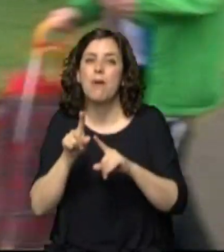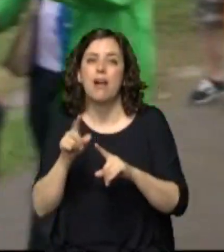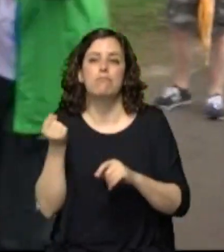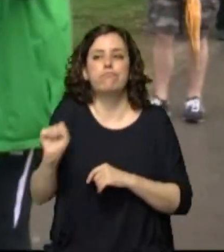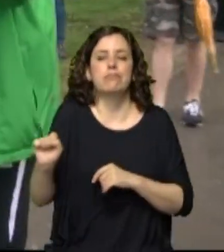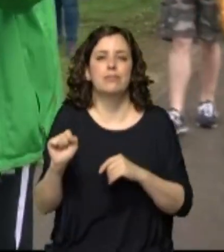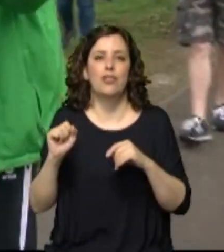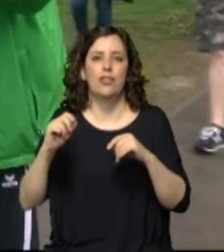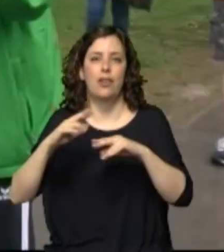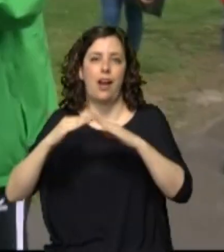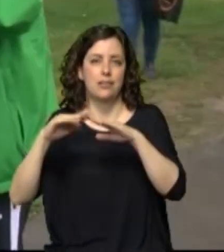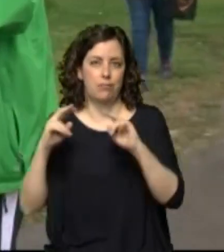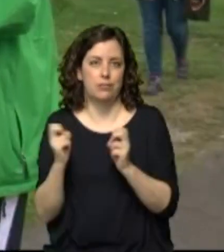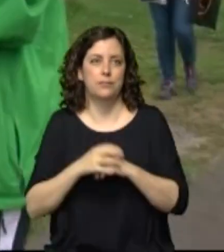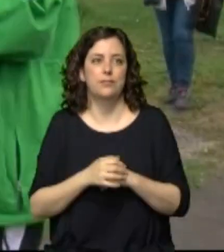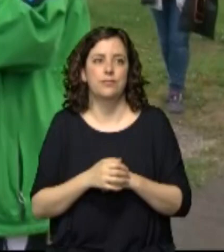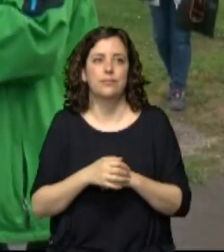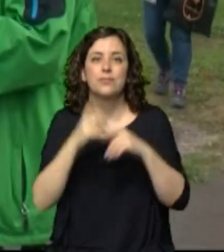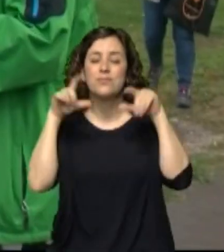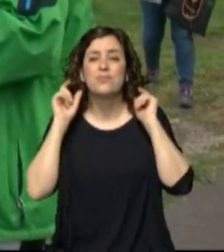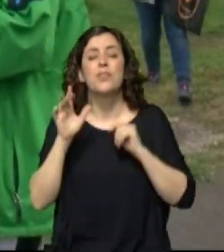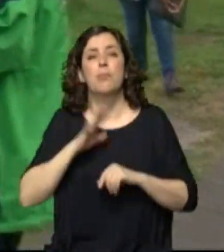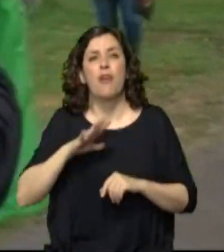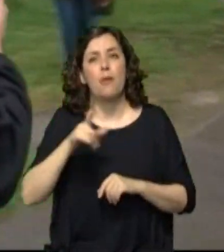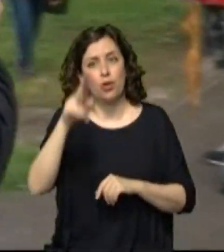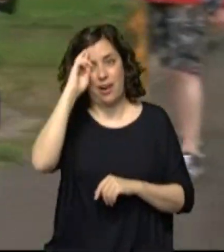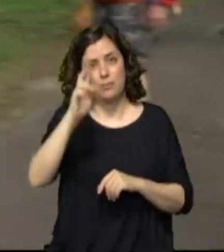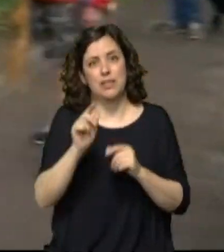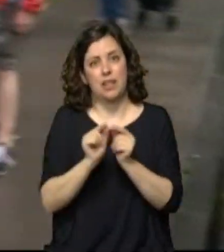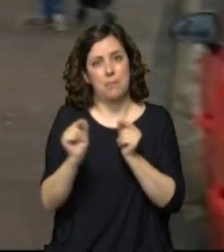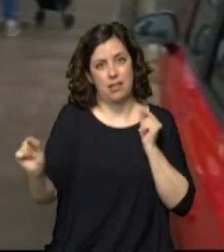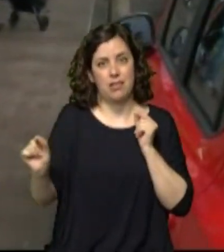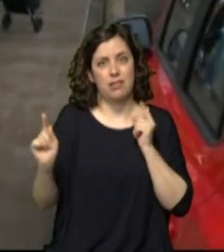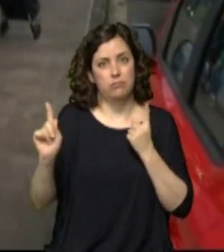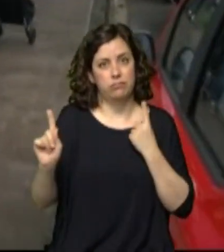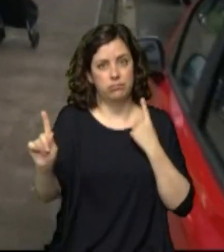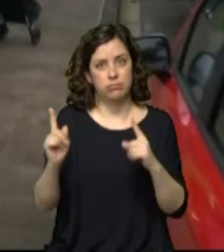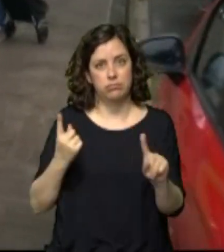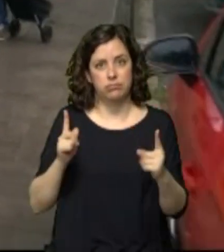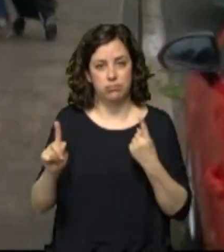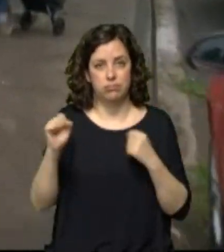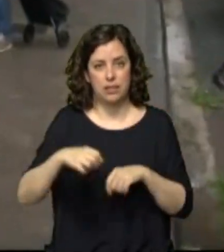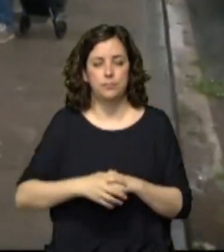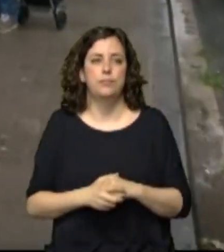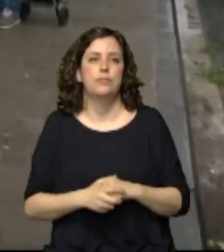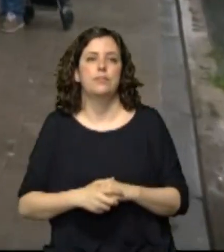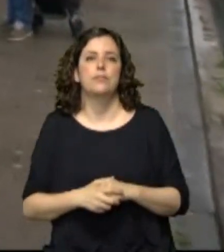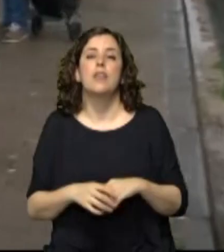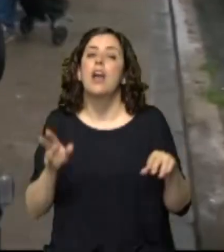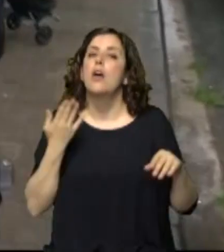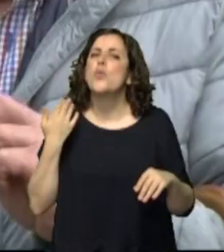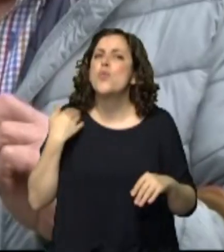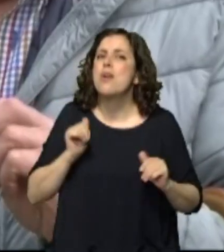caballero. Salida por allá y guarden las distancias de seguridad, por favor, ¿vale? Los incumplimientos al principio eran